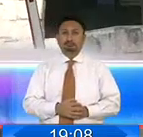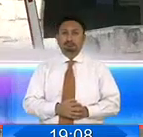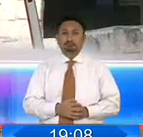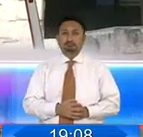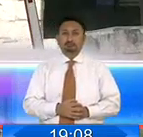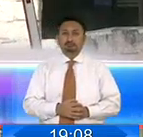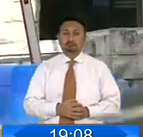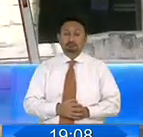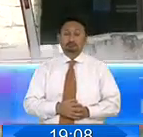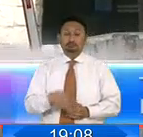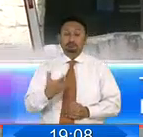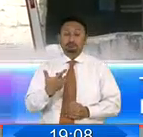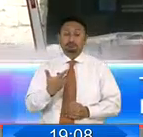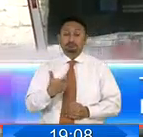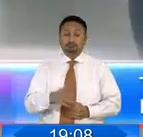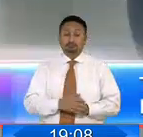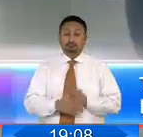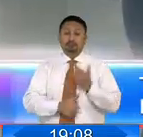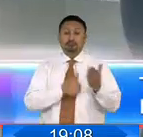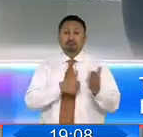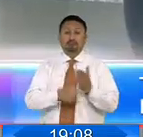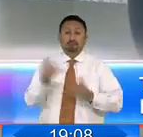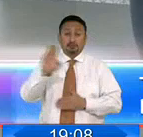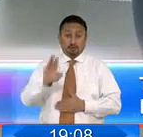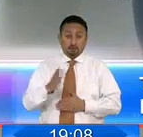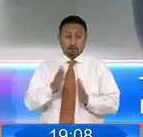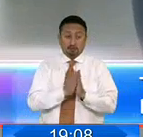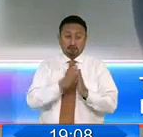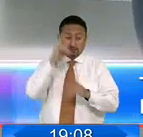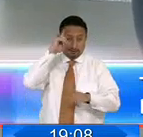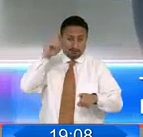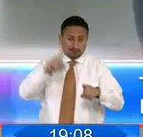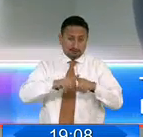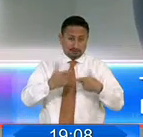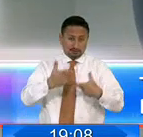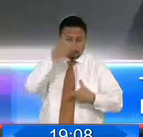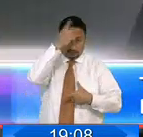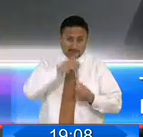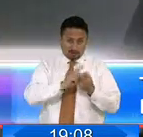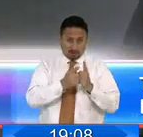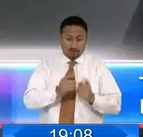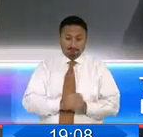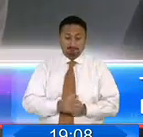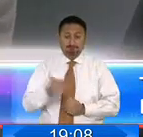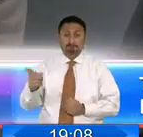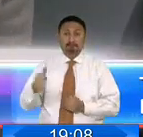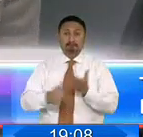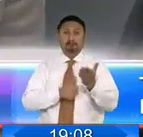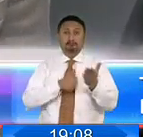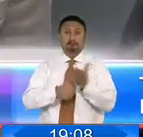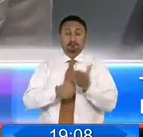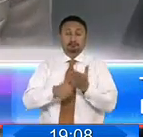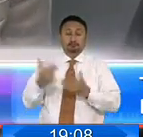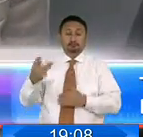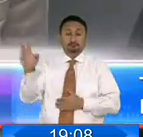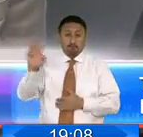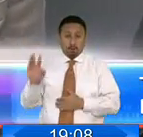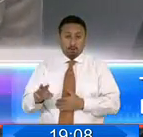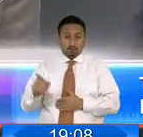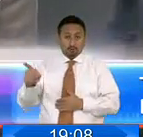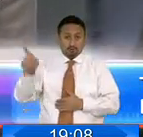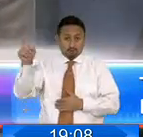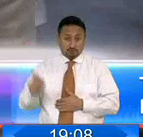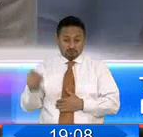sobre la apelación que presentará el ministerio de salud se señaló lo siguiente el ministerio de salud tiene